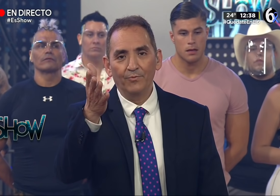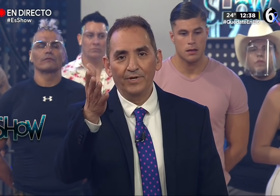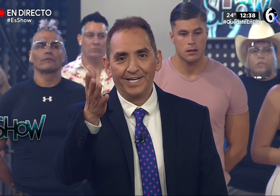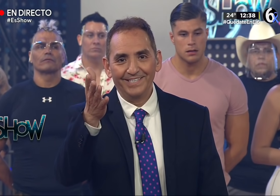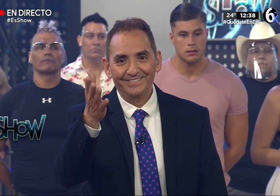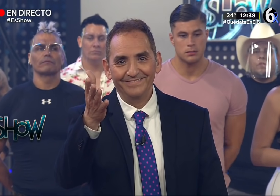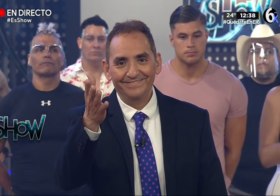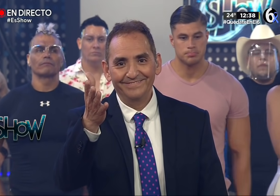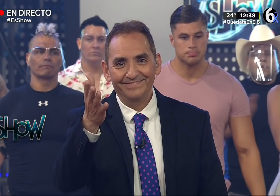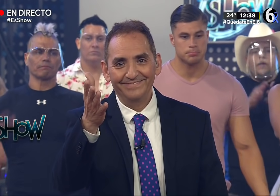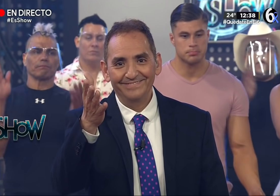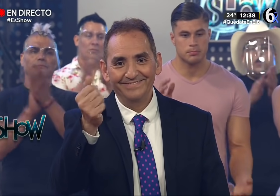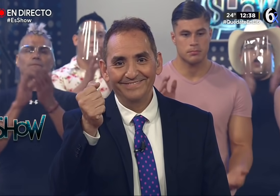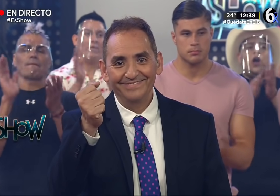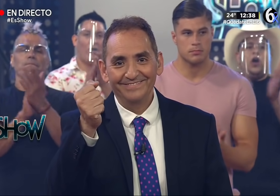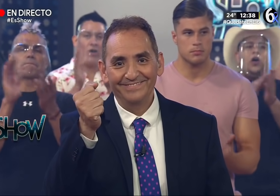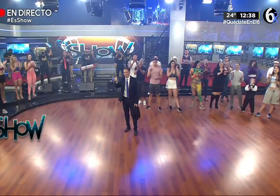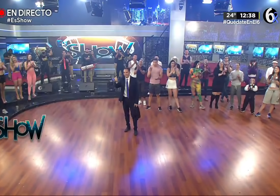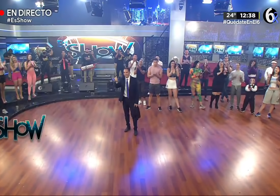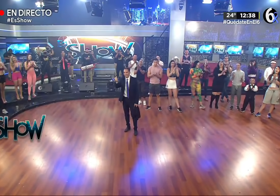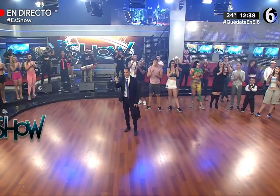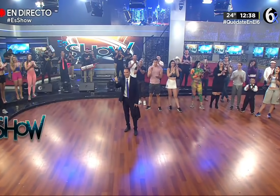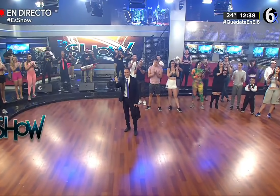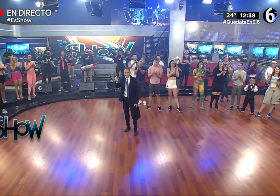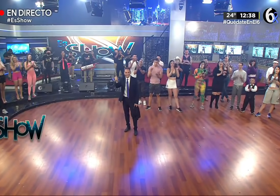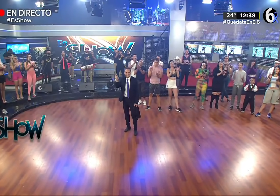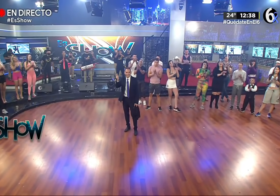Te amo, hija. ¡Feliz cumpleaños!